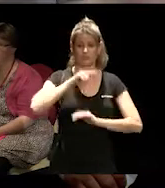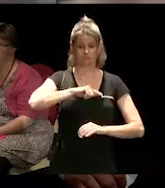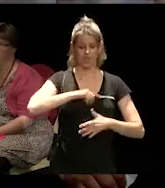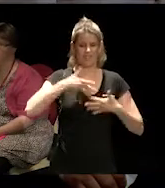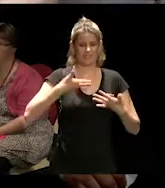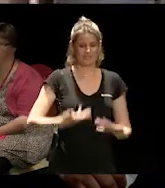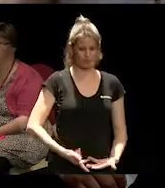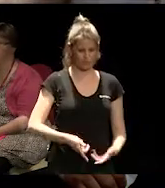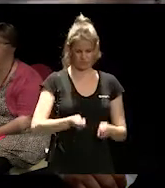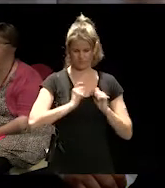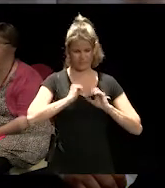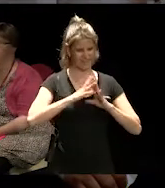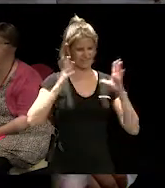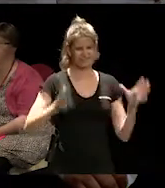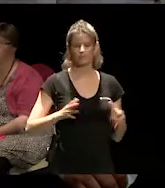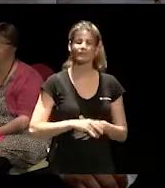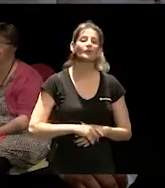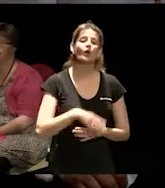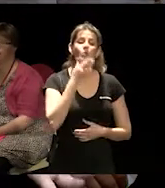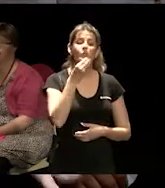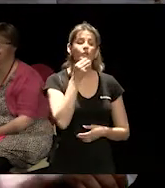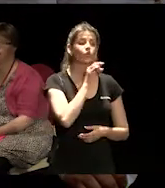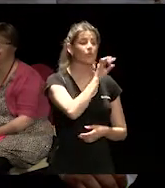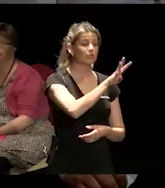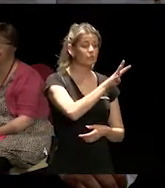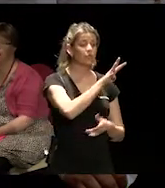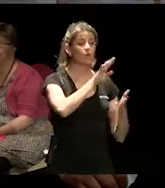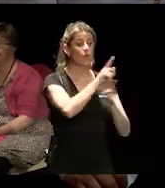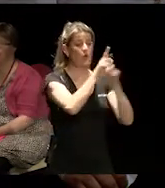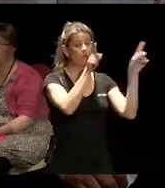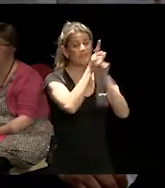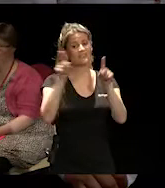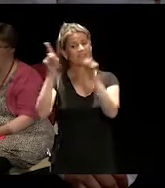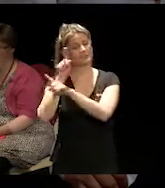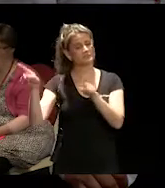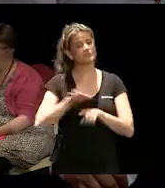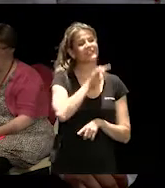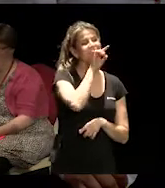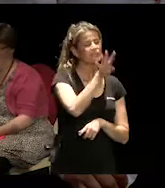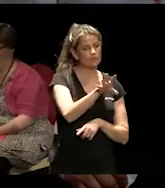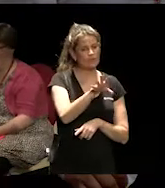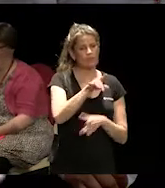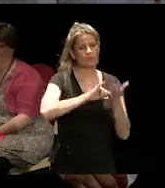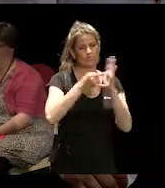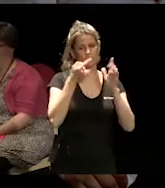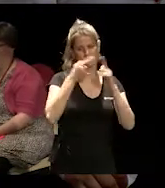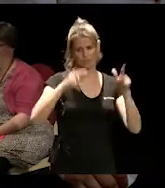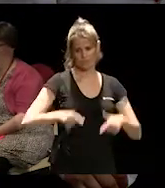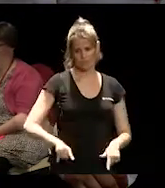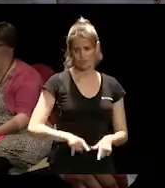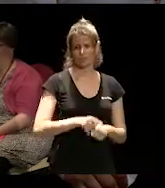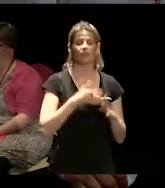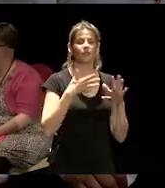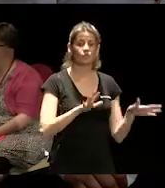Lo bonito del proyecto es que había 14 orquestas y 14 proyectos diferentes. En cada orquesta se ha trabajado con un grupo de personas diferentes y, por lo